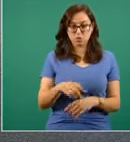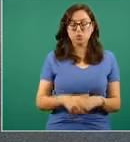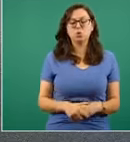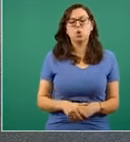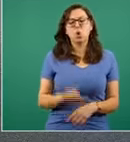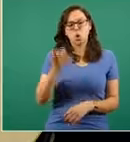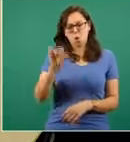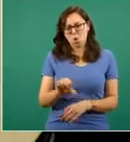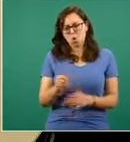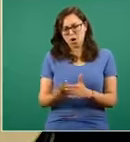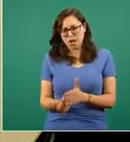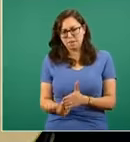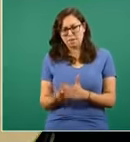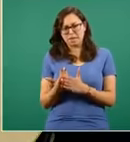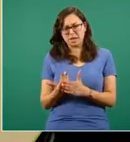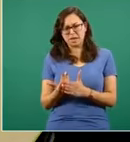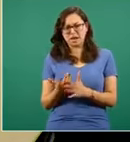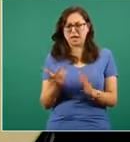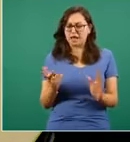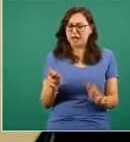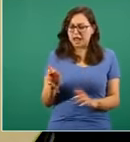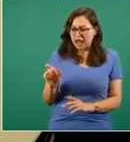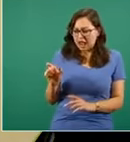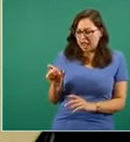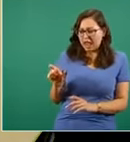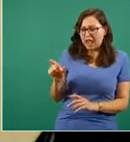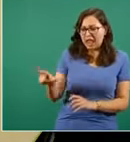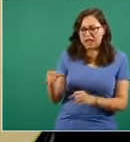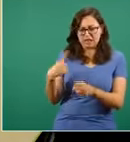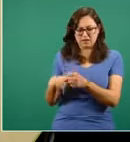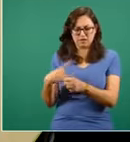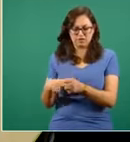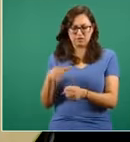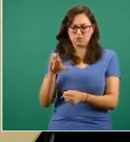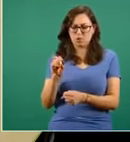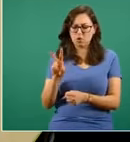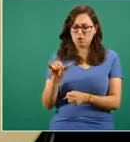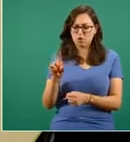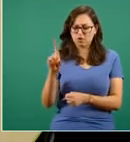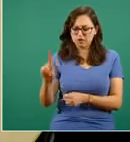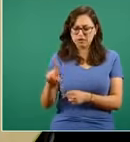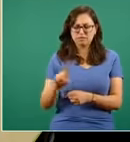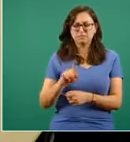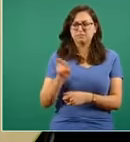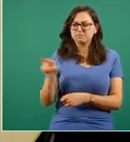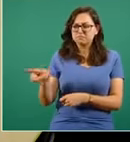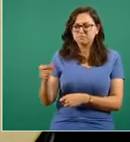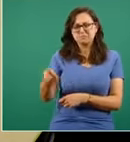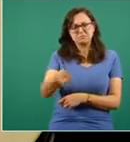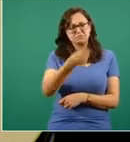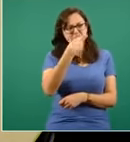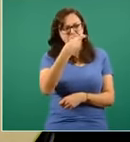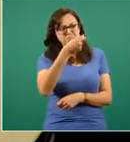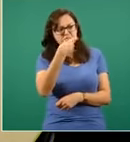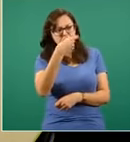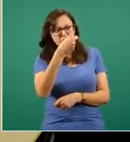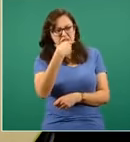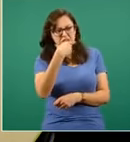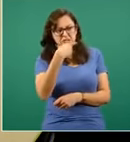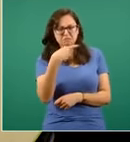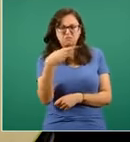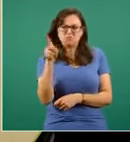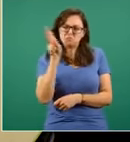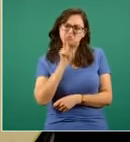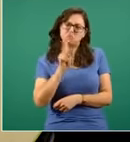Obrador en cuanto al tratamiento que siguió para atender su enfermedad por COVID-19, si nos